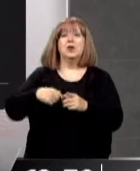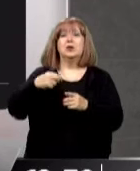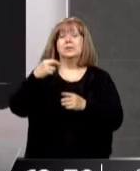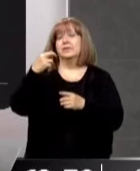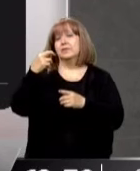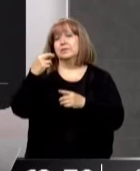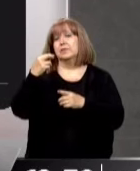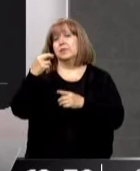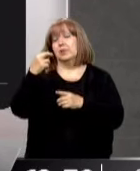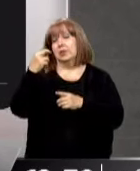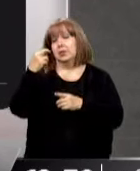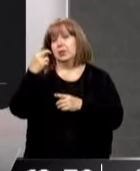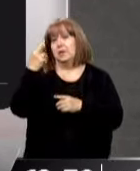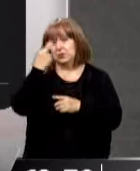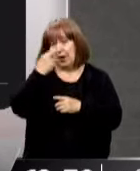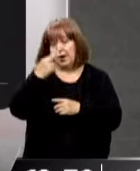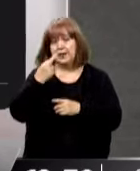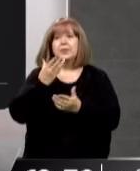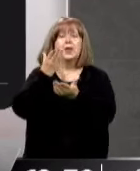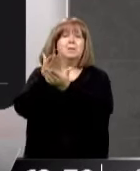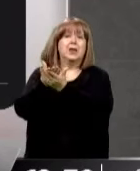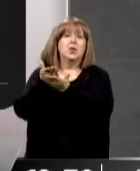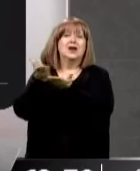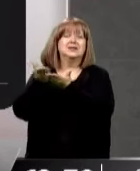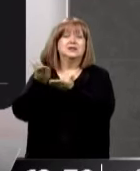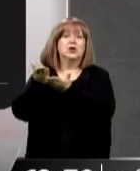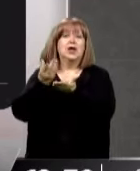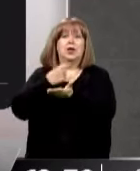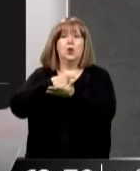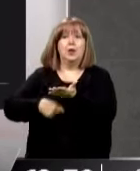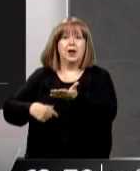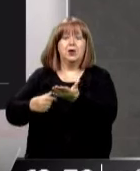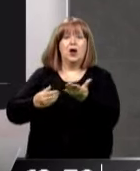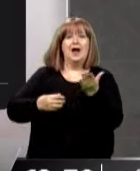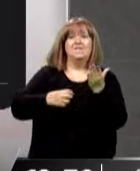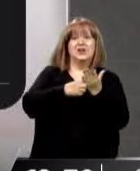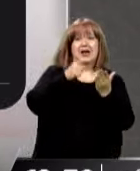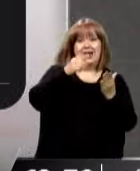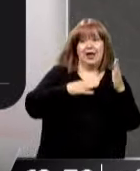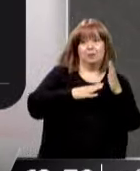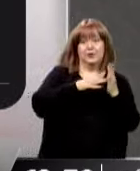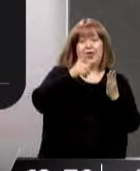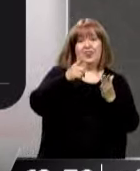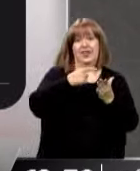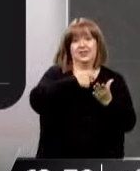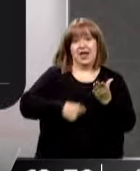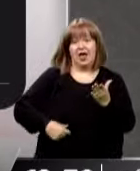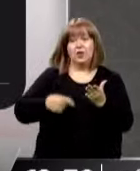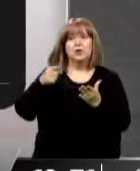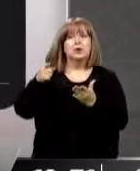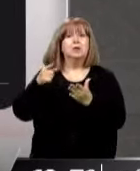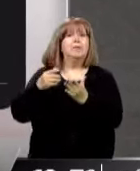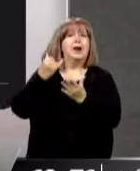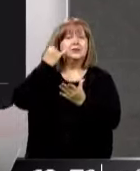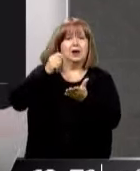de su red social Twitter. Solicité a la Asesoría de Gobierno y a la Fiscalía de Estado que se realicen los procedimientos necesarios ante los